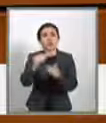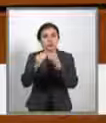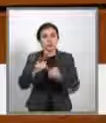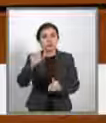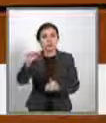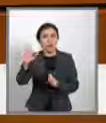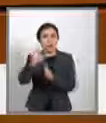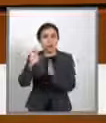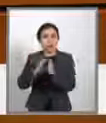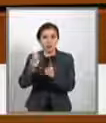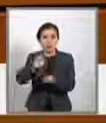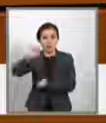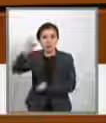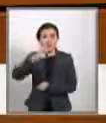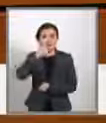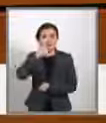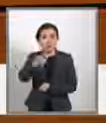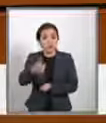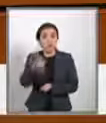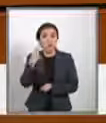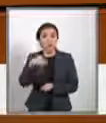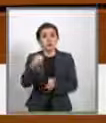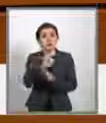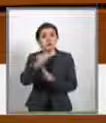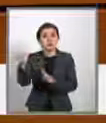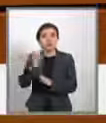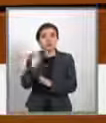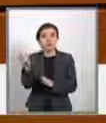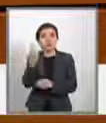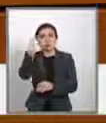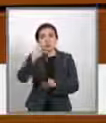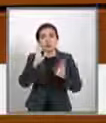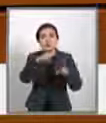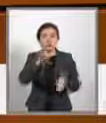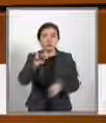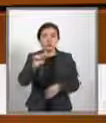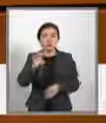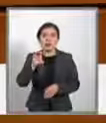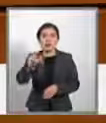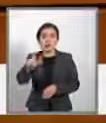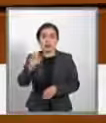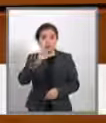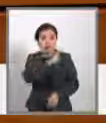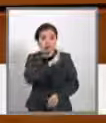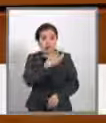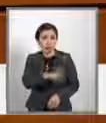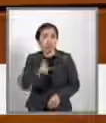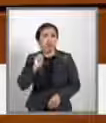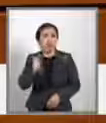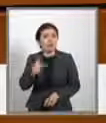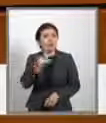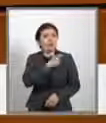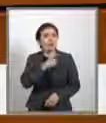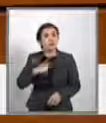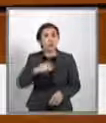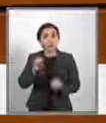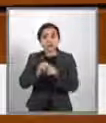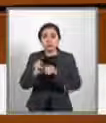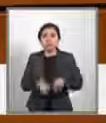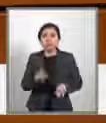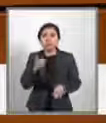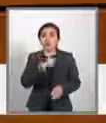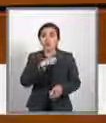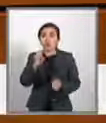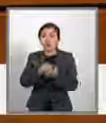de la Constitución, establece los requisitos para ser fiscal general de la República. Sin embargo, estos no deben ser